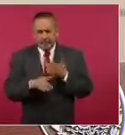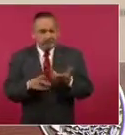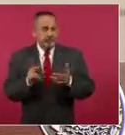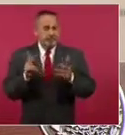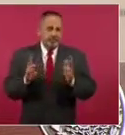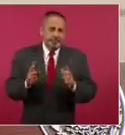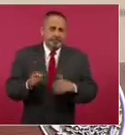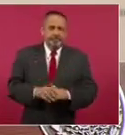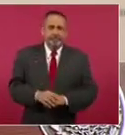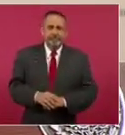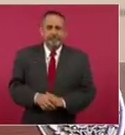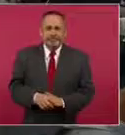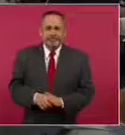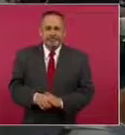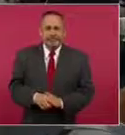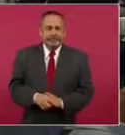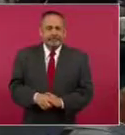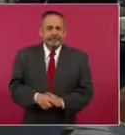pero